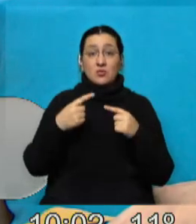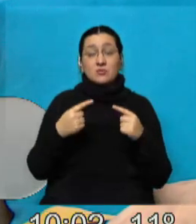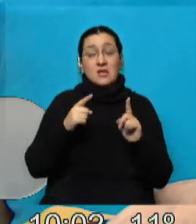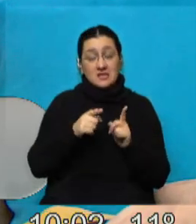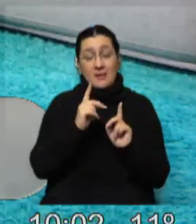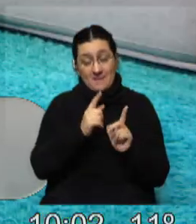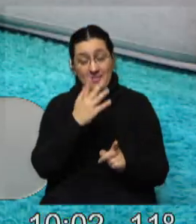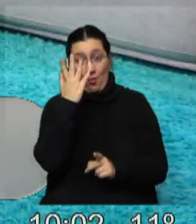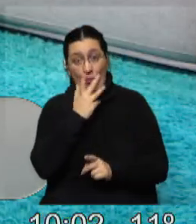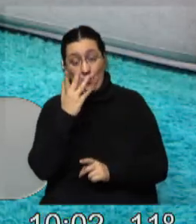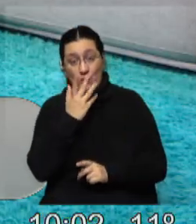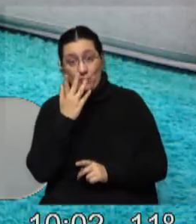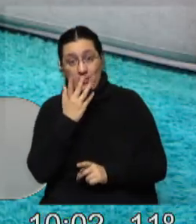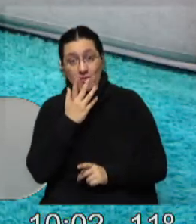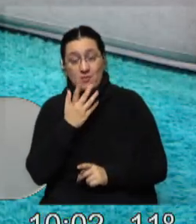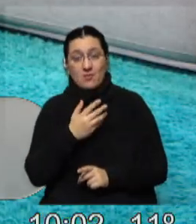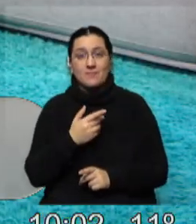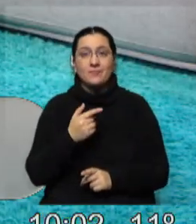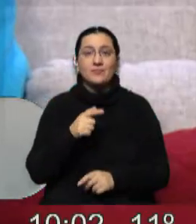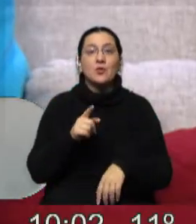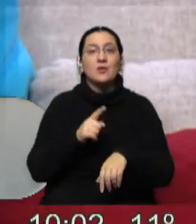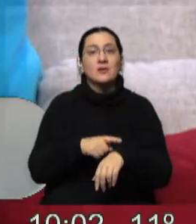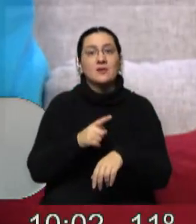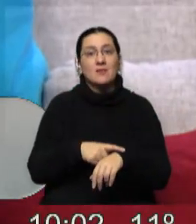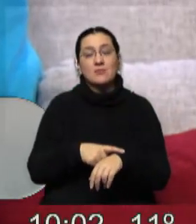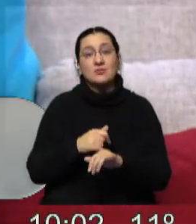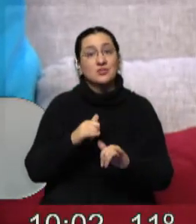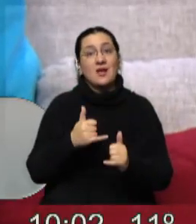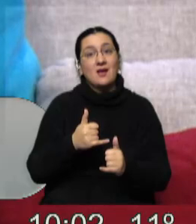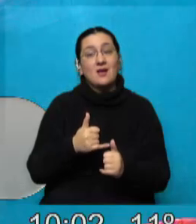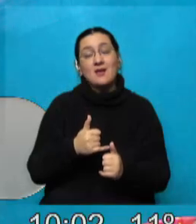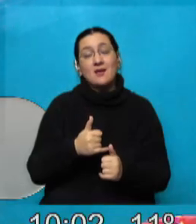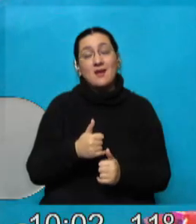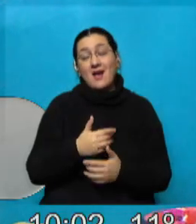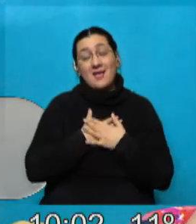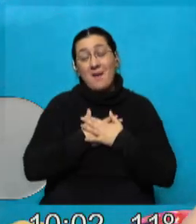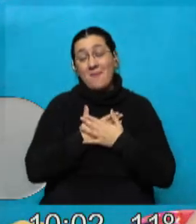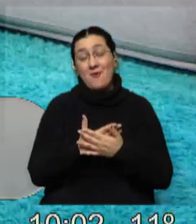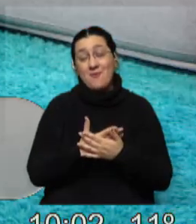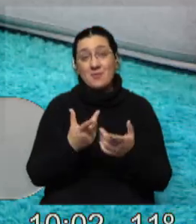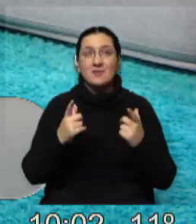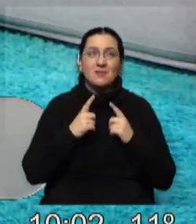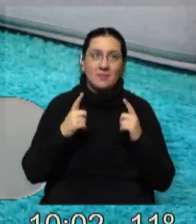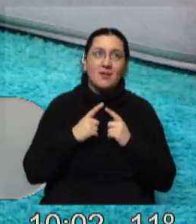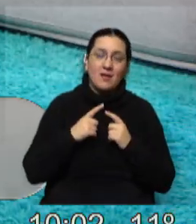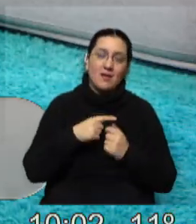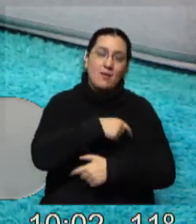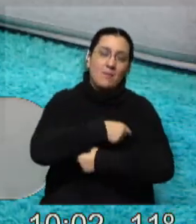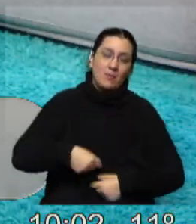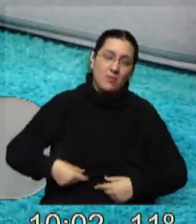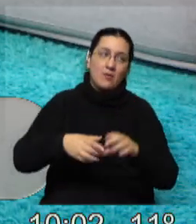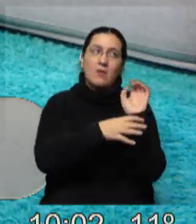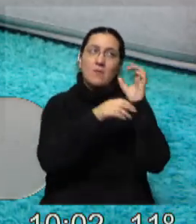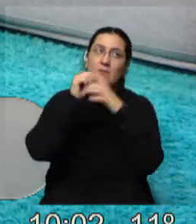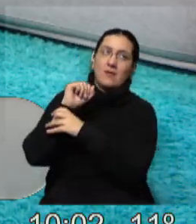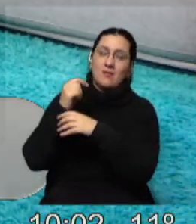placer. Pues, igual el acto, el tiempo que lleva todo esto, te digo que ya hay un acto de amor ahí. Sí. Okay. Sí. Mientras esperás que se ponga el arnés. Que me ate la hora. Si tenés